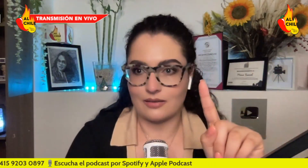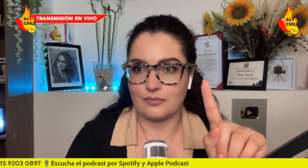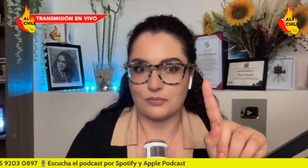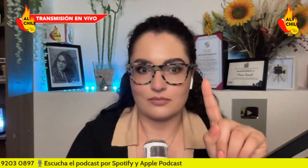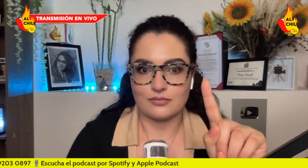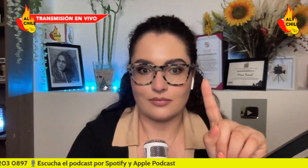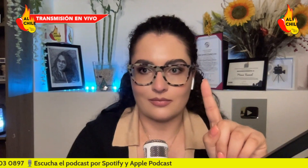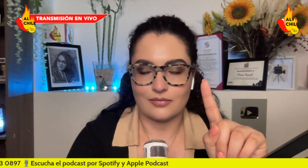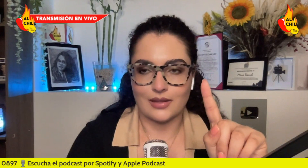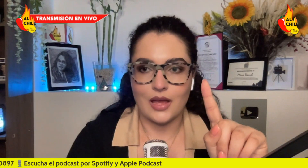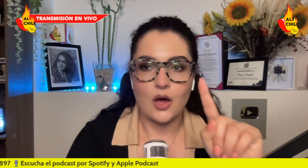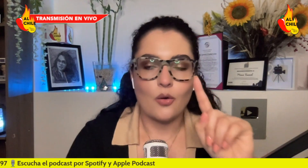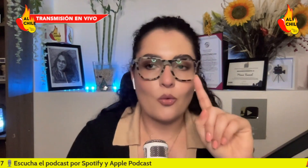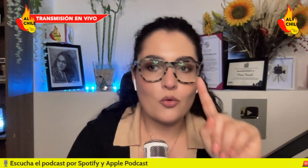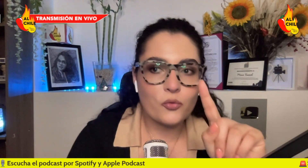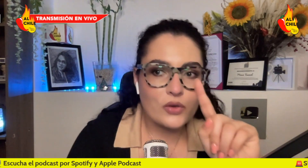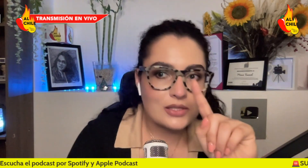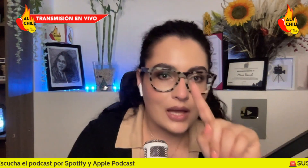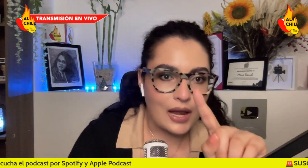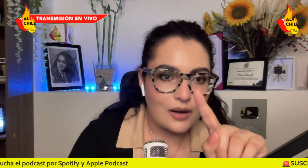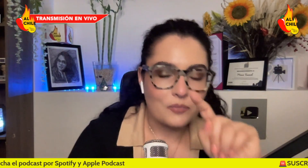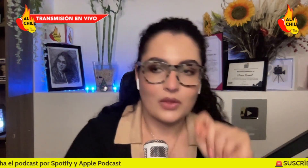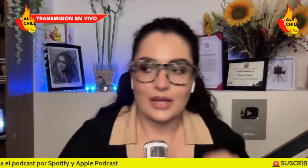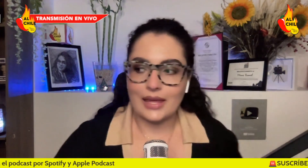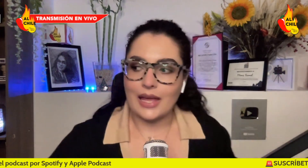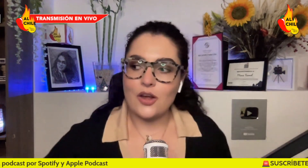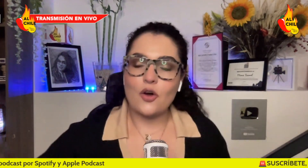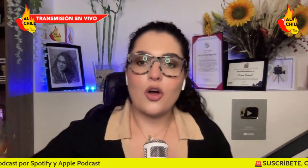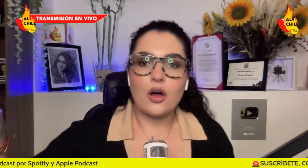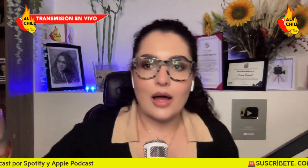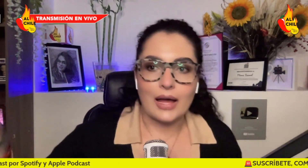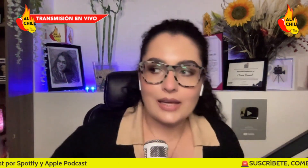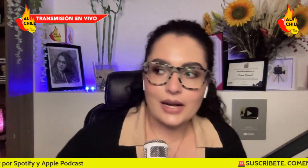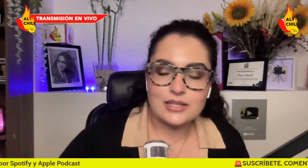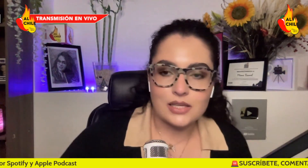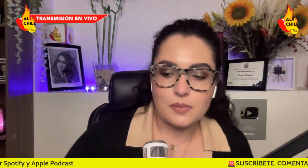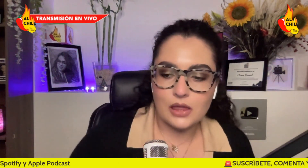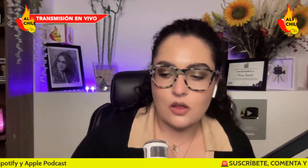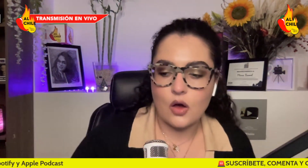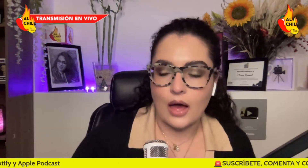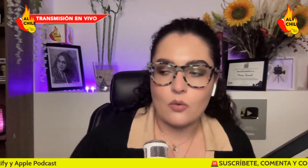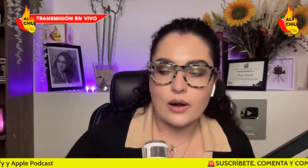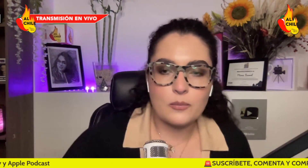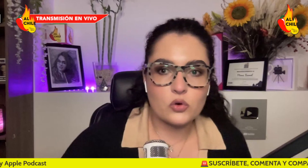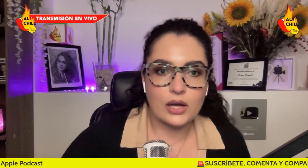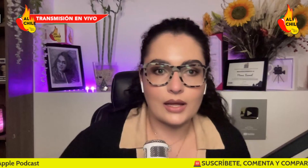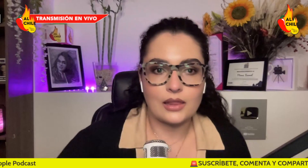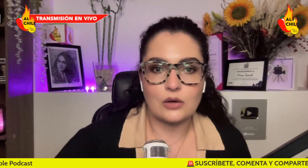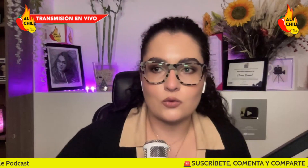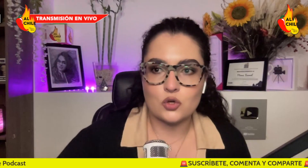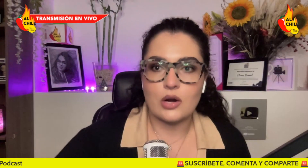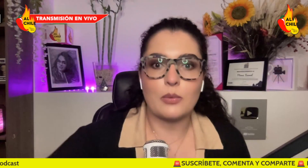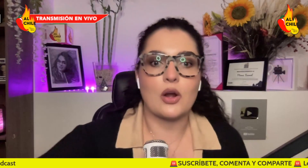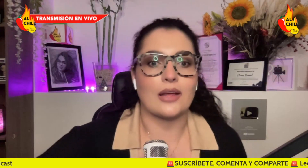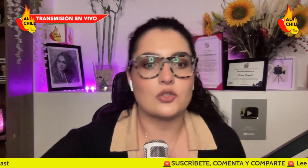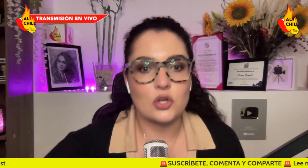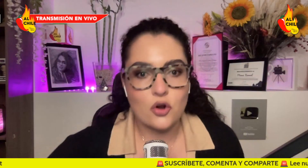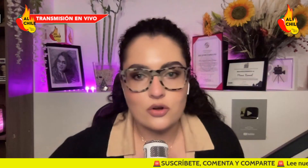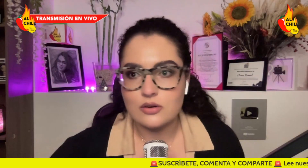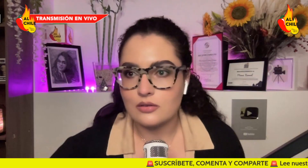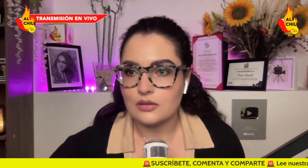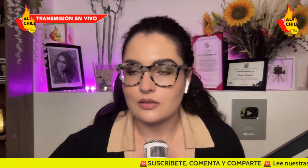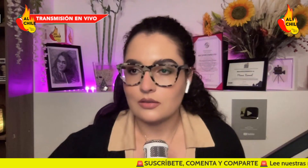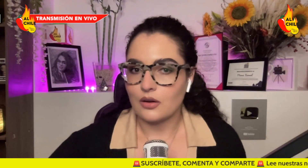fiscal un fiscal que no haya recibido a una mujer que denunció una